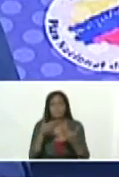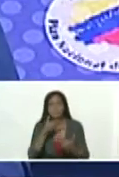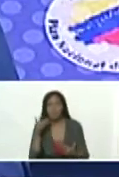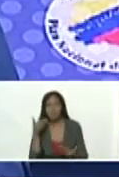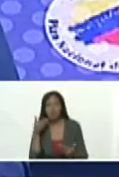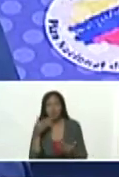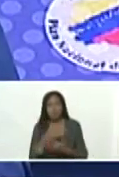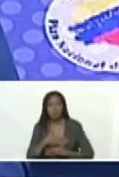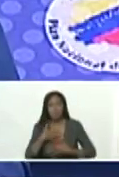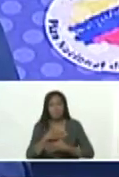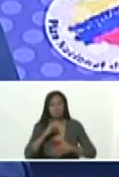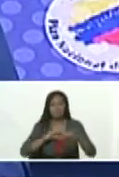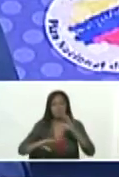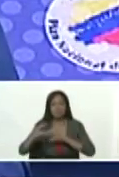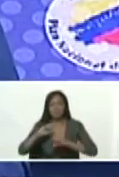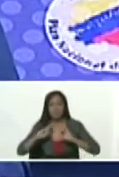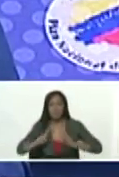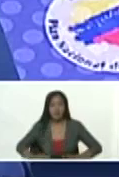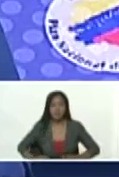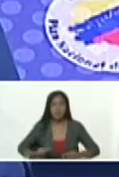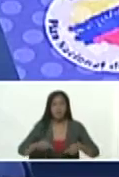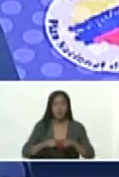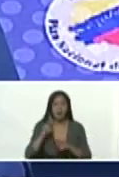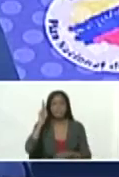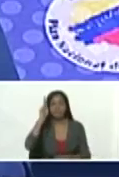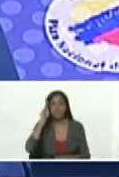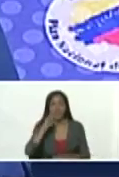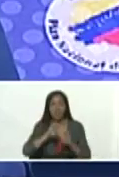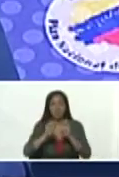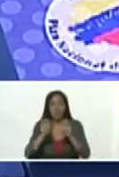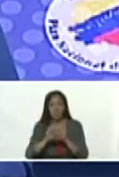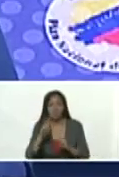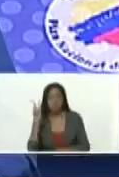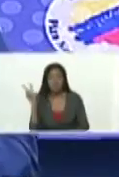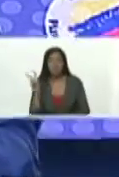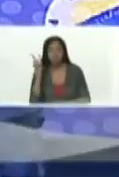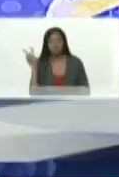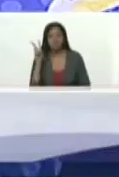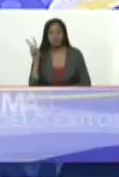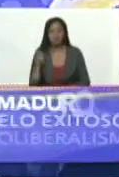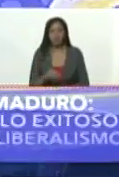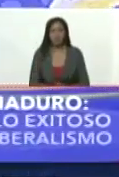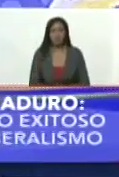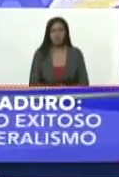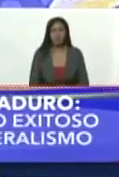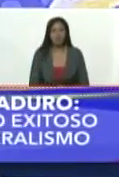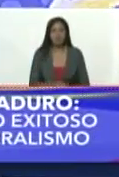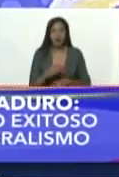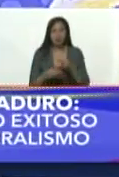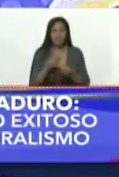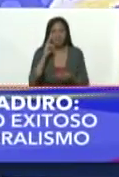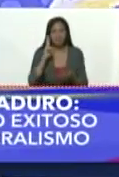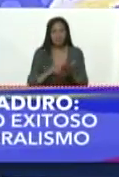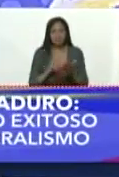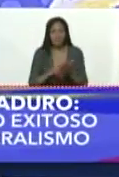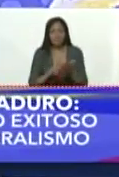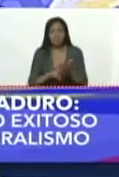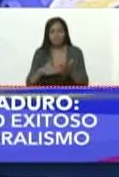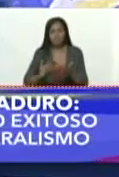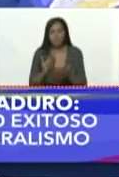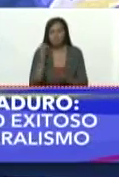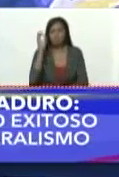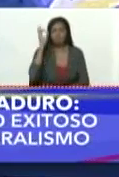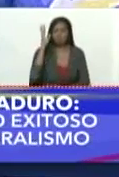la calidad científica, humanística, pedagógica de la educación venezolana, para hacer realidad las